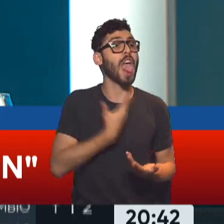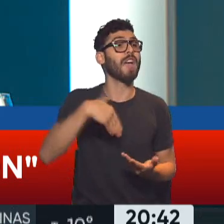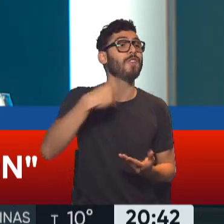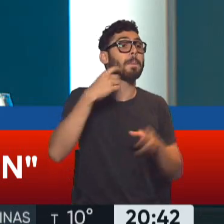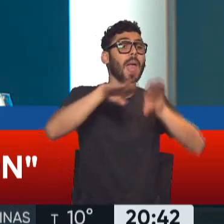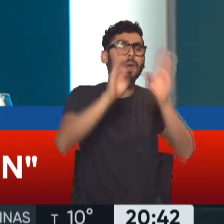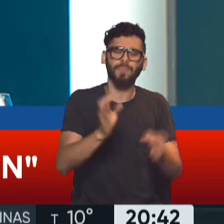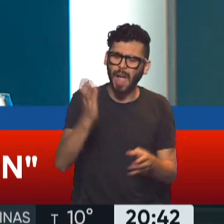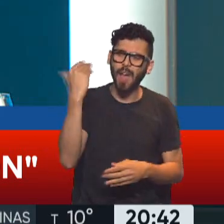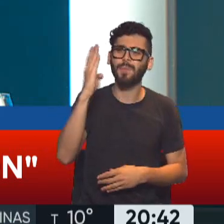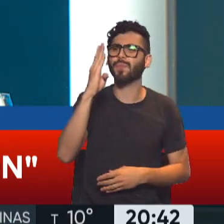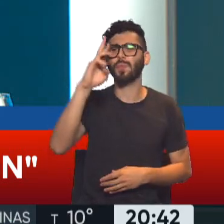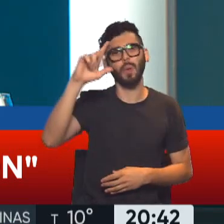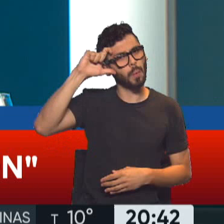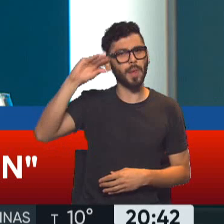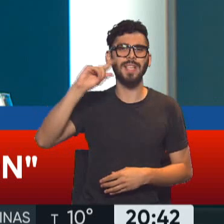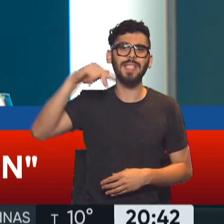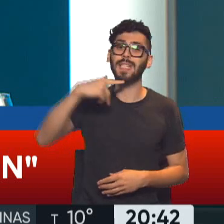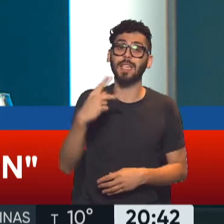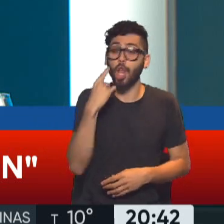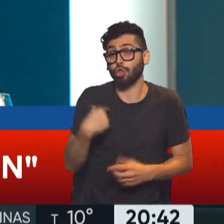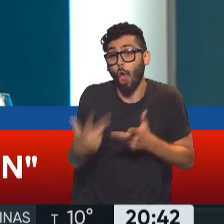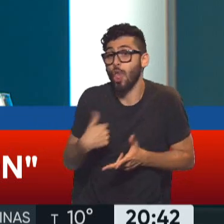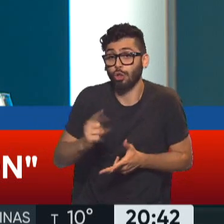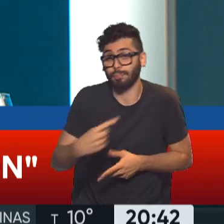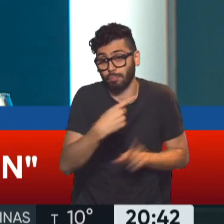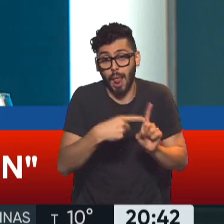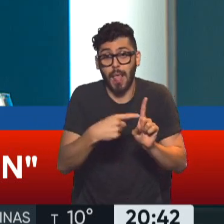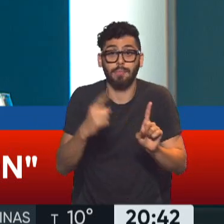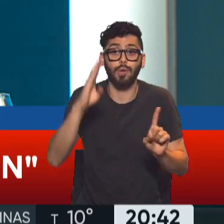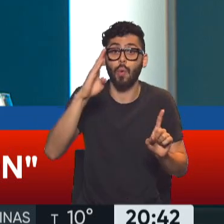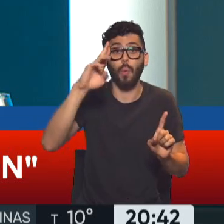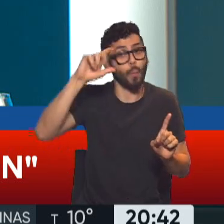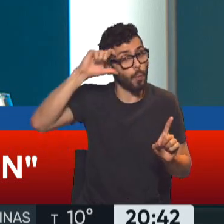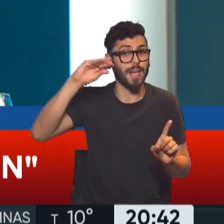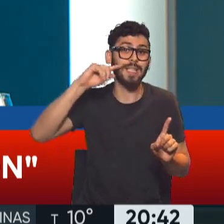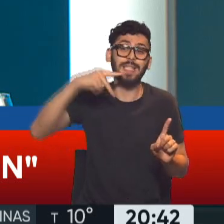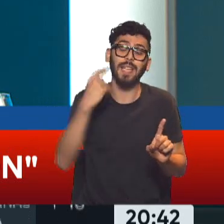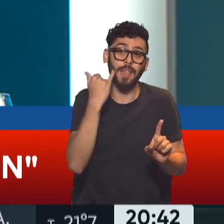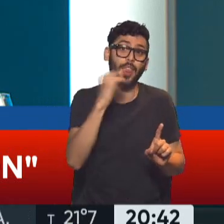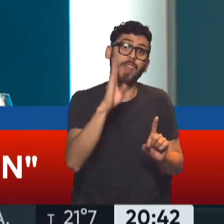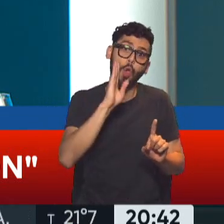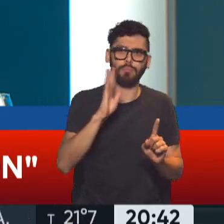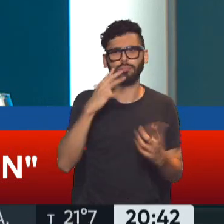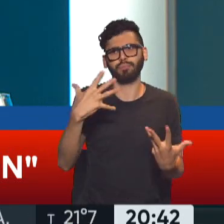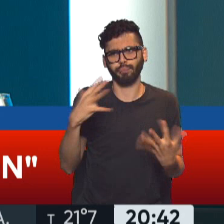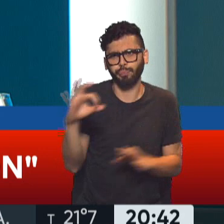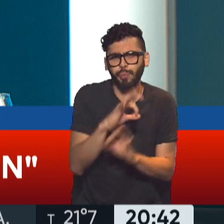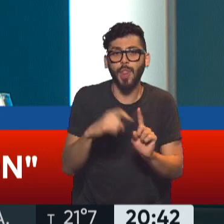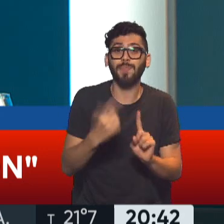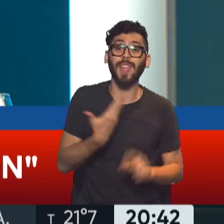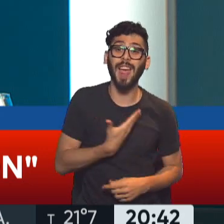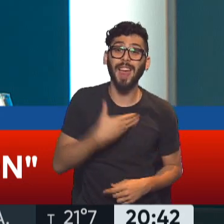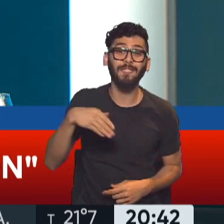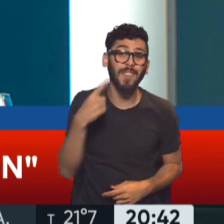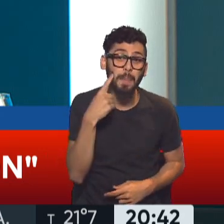dijo Brzezinski, para que no van a pensar que lo digo yo. Brzezinski, un gran estratega y teórico norteamericano, dijo, el Fondo Monetario Internacional, el